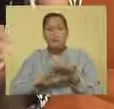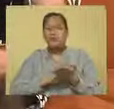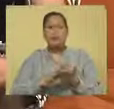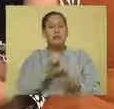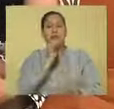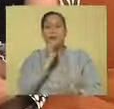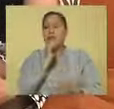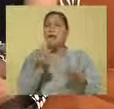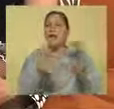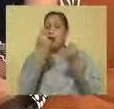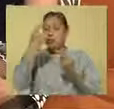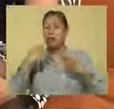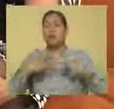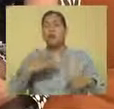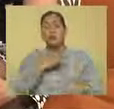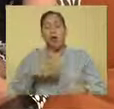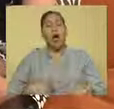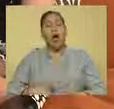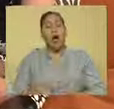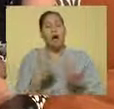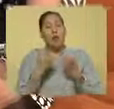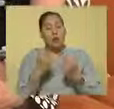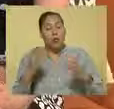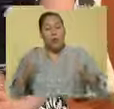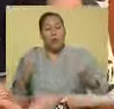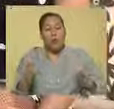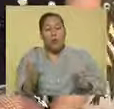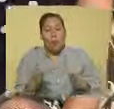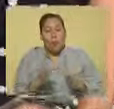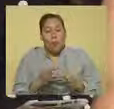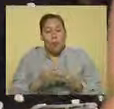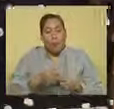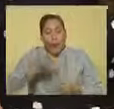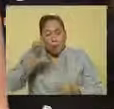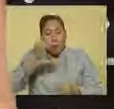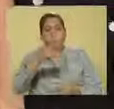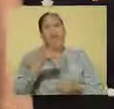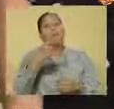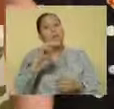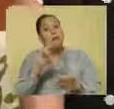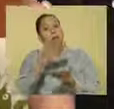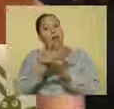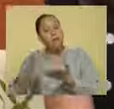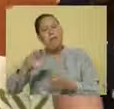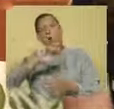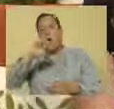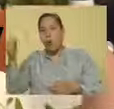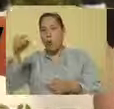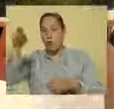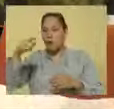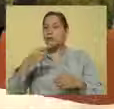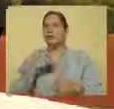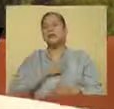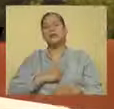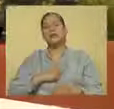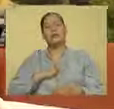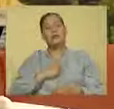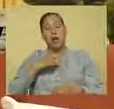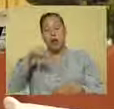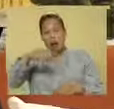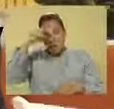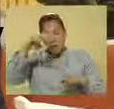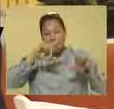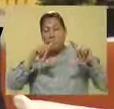mucha gente con hambre. Y tenemos el otro extremo en donde desgraciadamente en